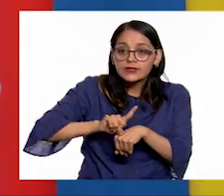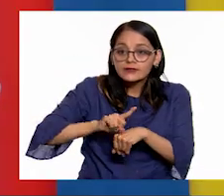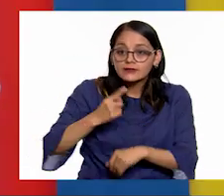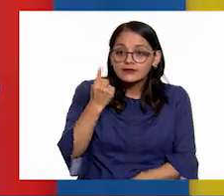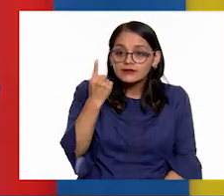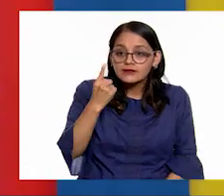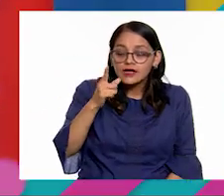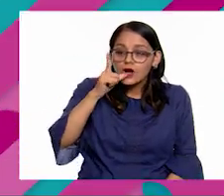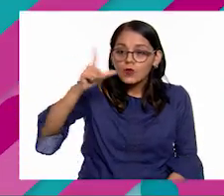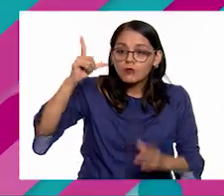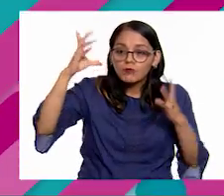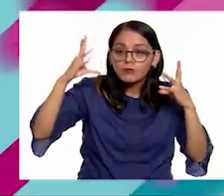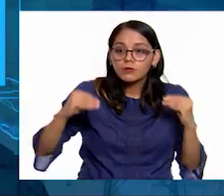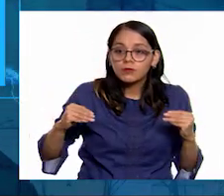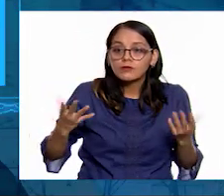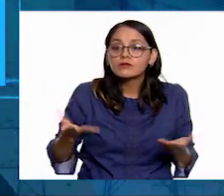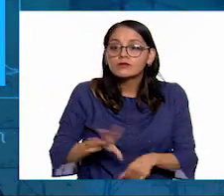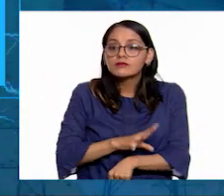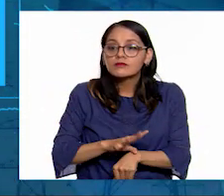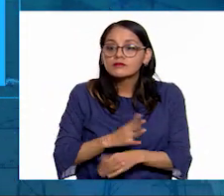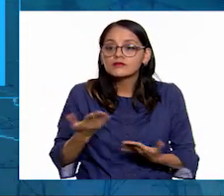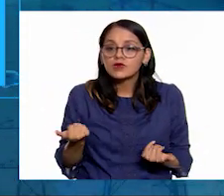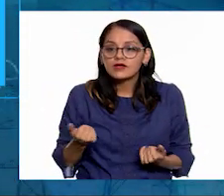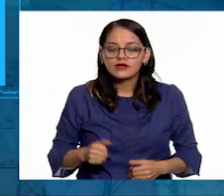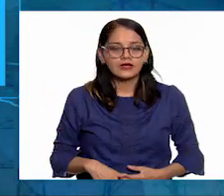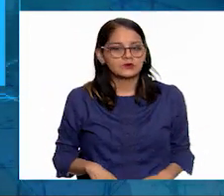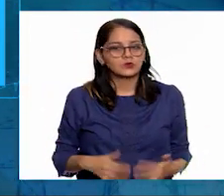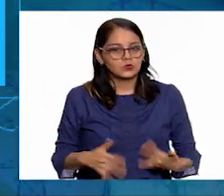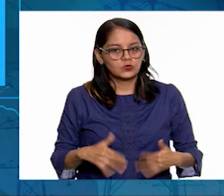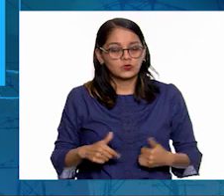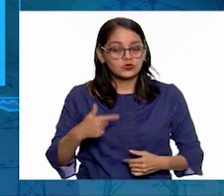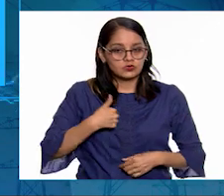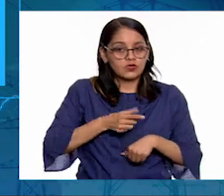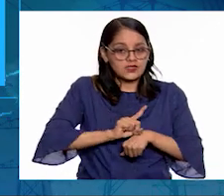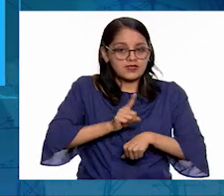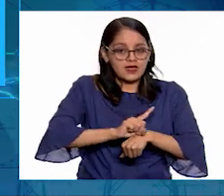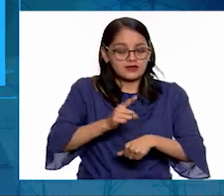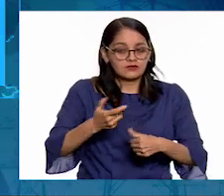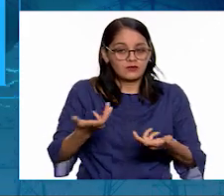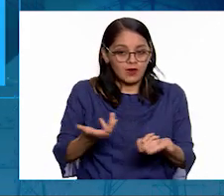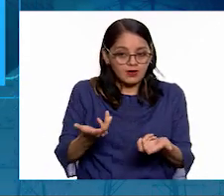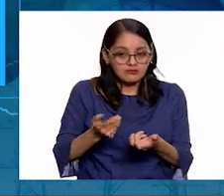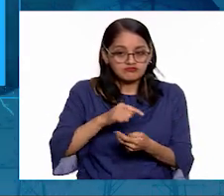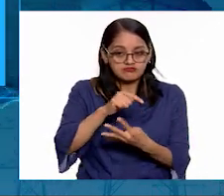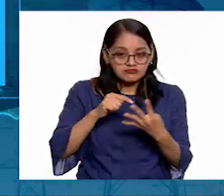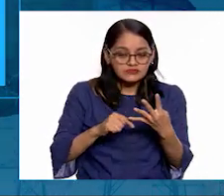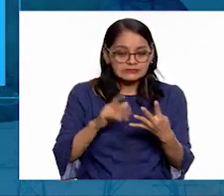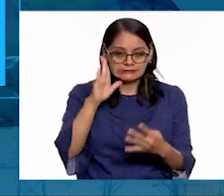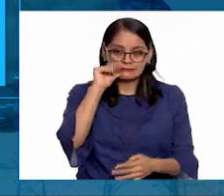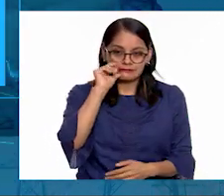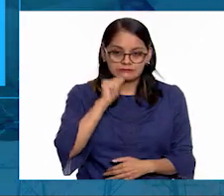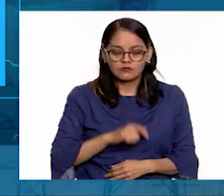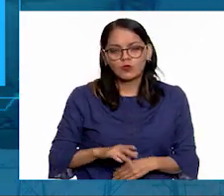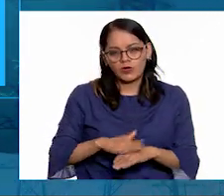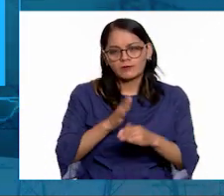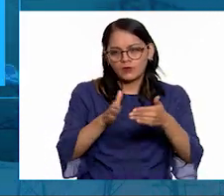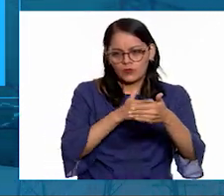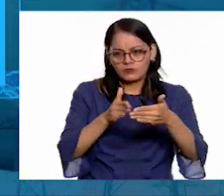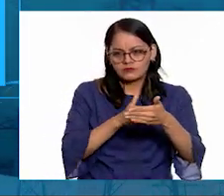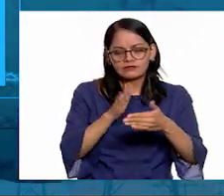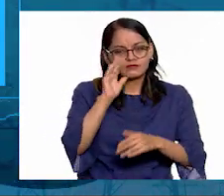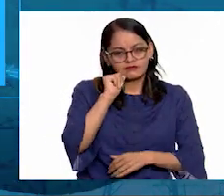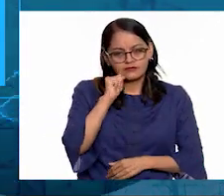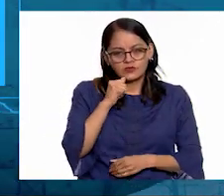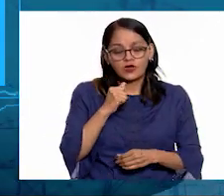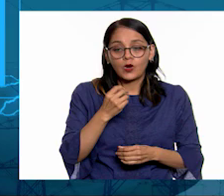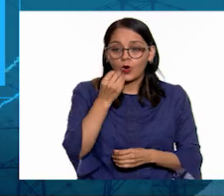Uy, pues yo no podría hacer muchas de las actividades que realizo todos los días. Por ejemplo, no podría cocinar o calentar